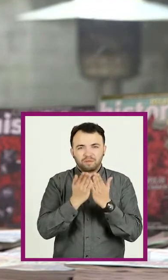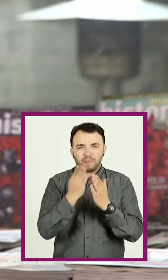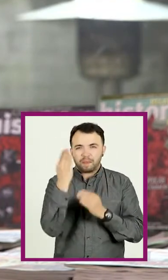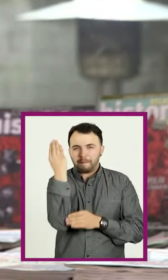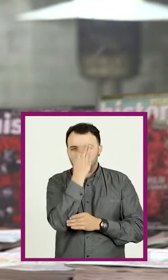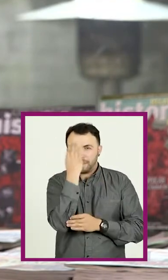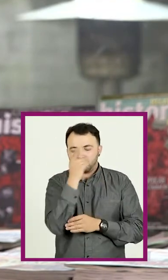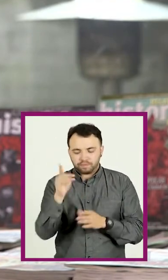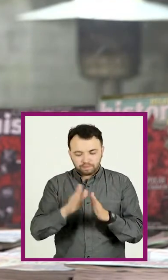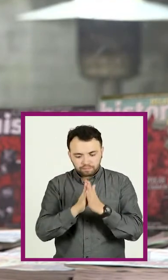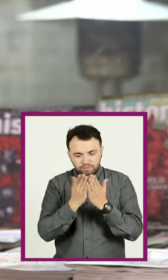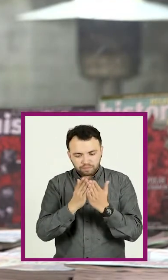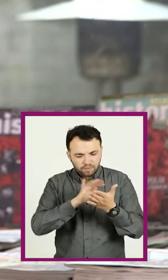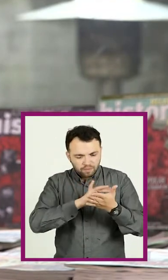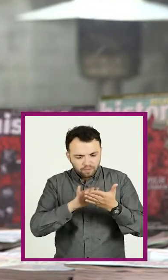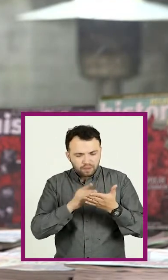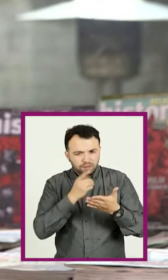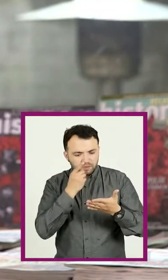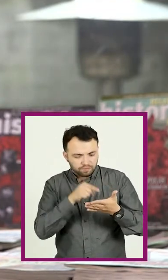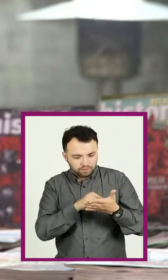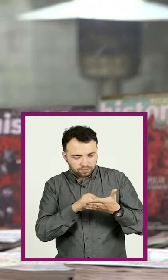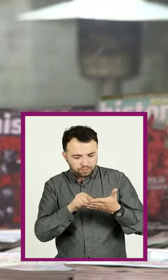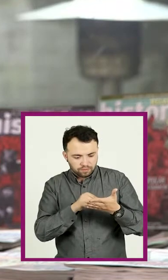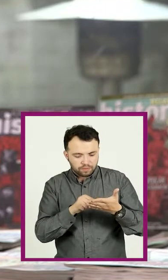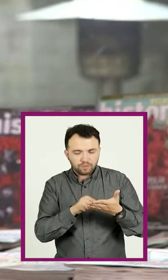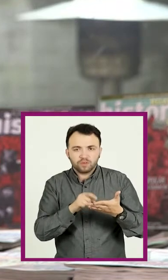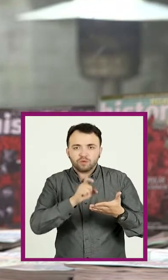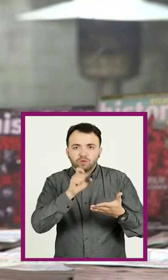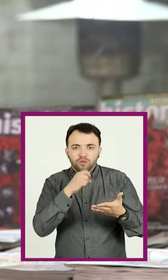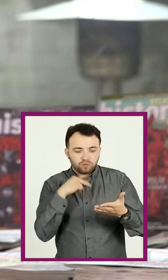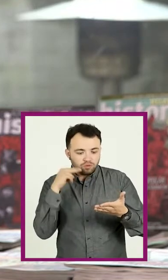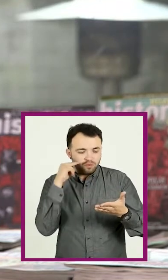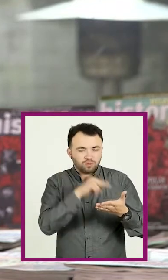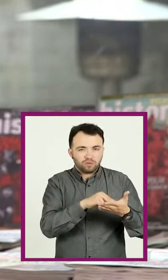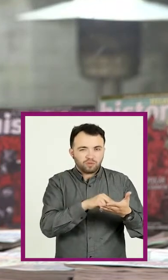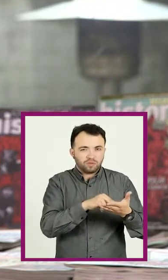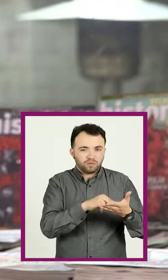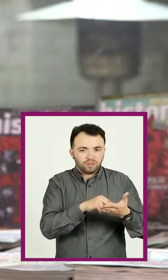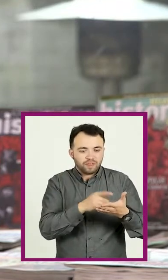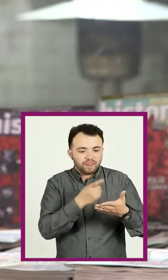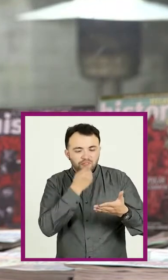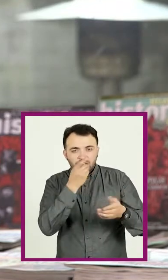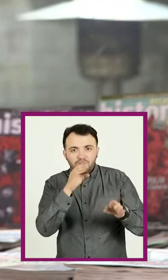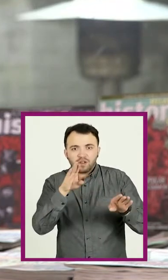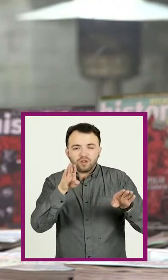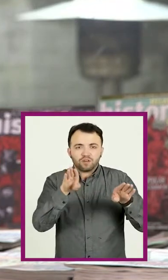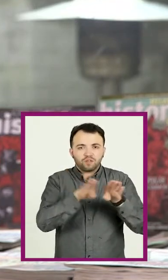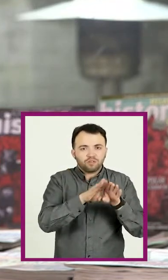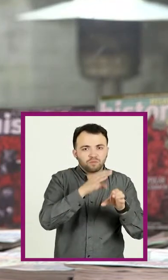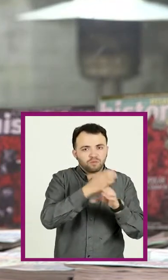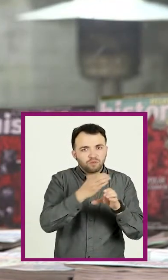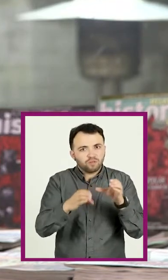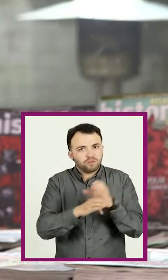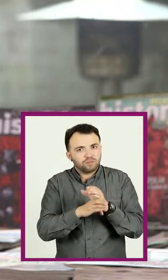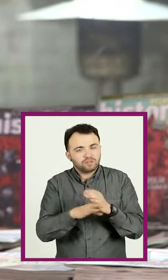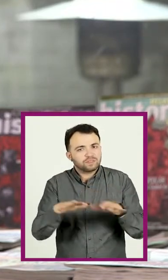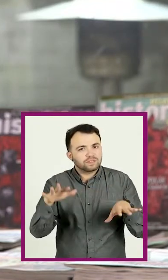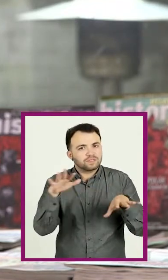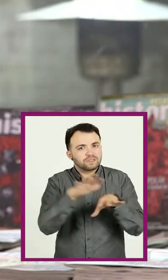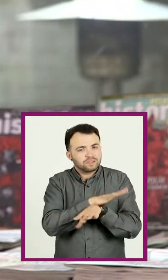Entonces, cuando lee los evangelios, él dice, a ver, aquí en lugar de decir